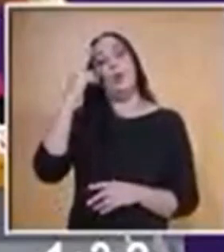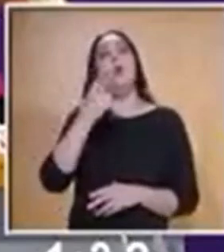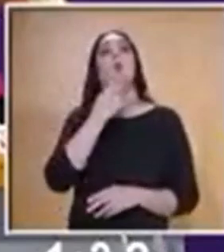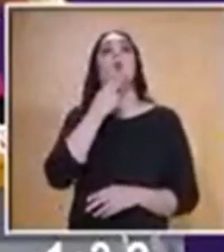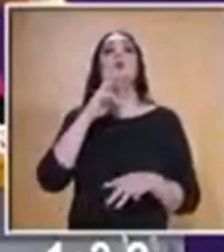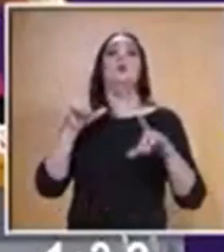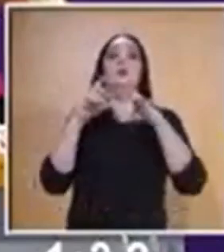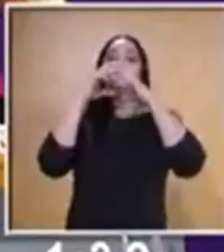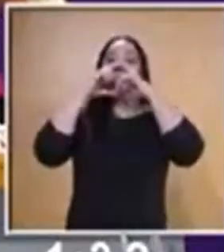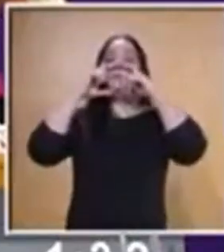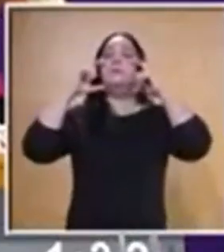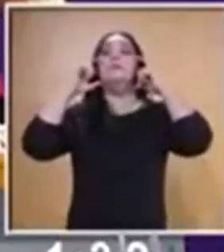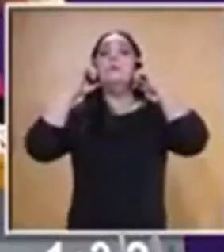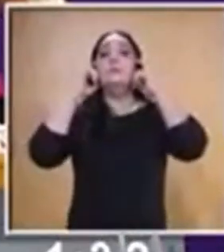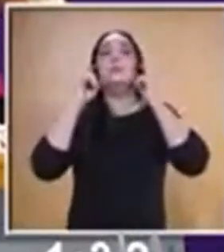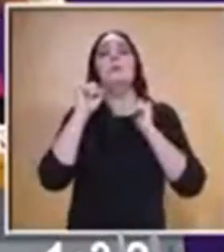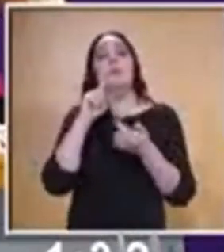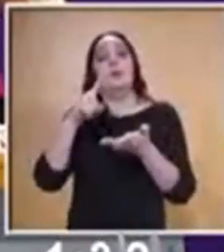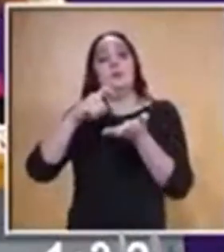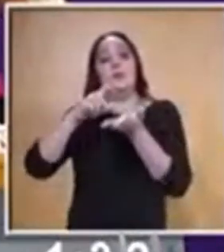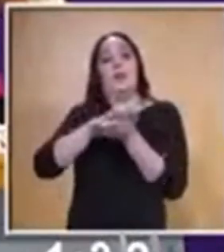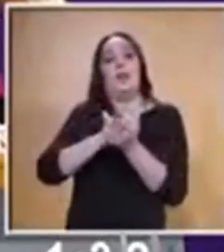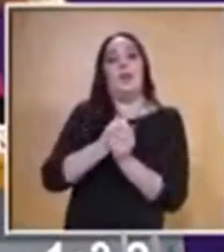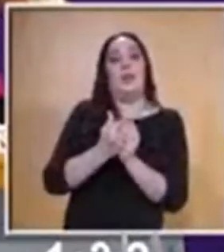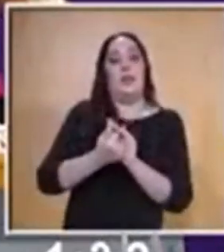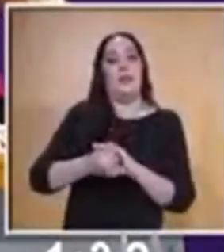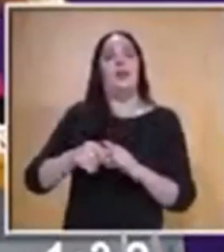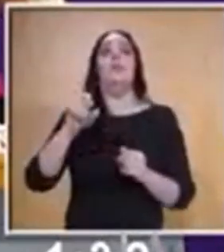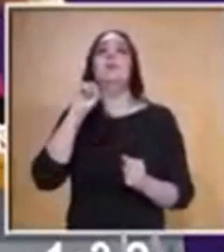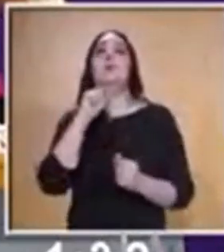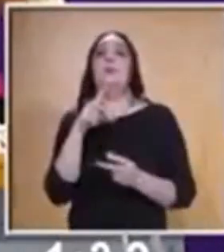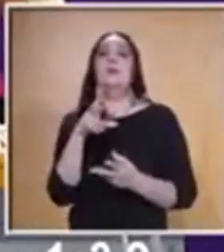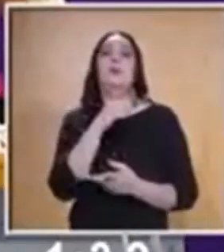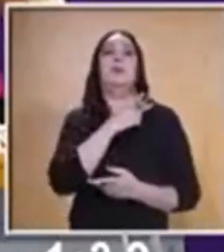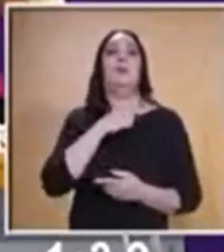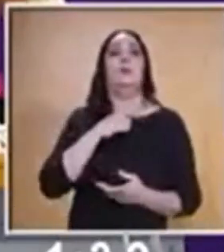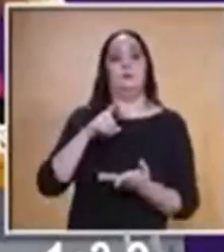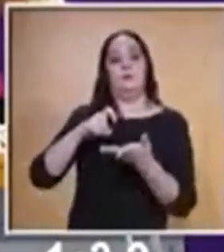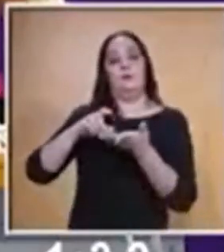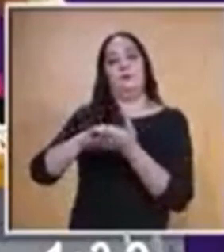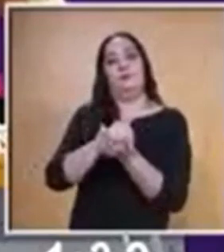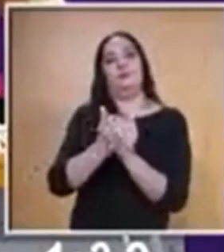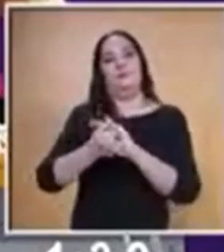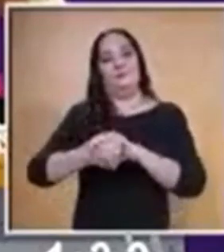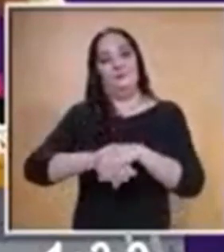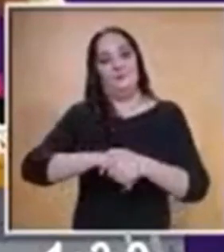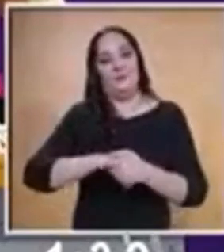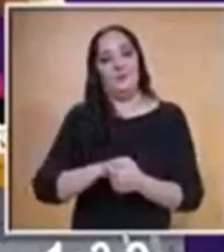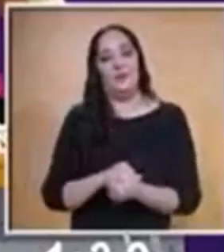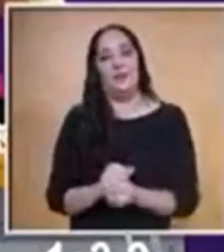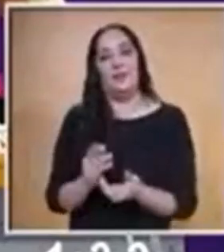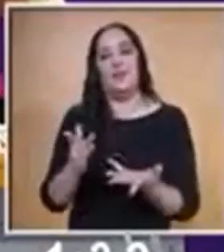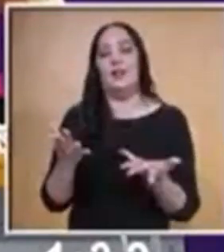del gel antibacterial, el lavado de manos con la